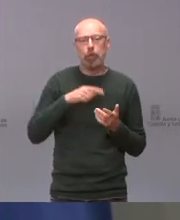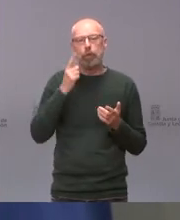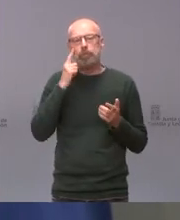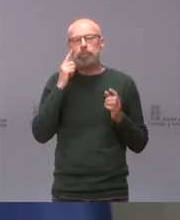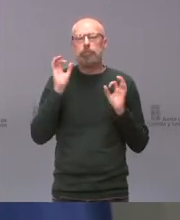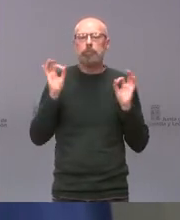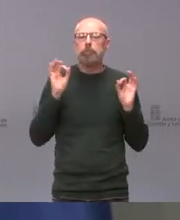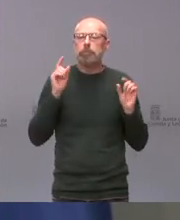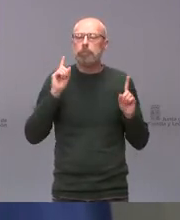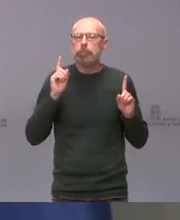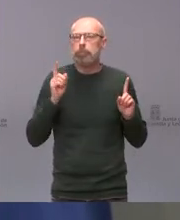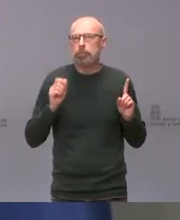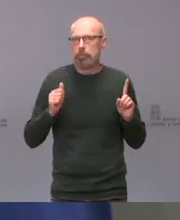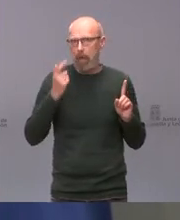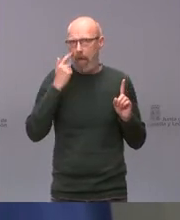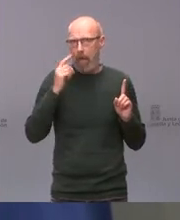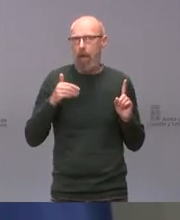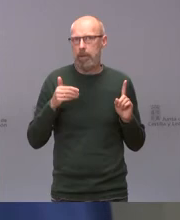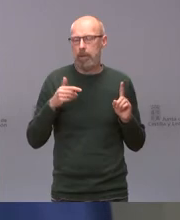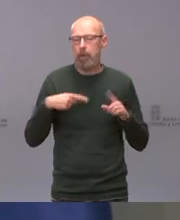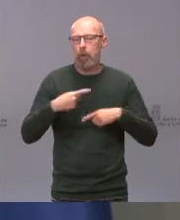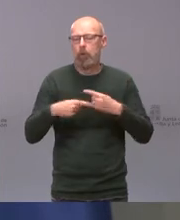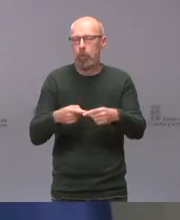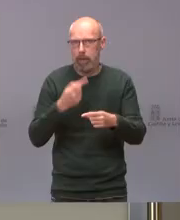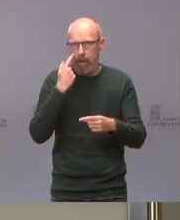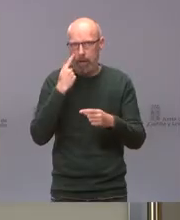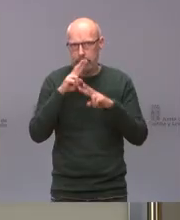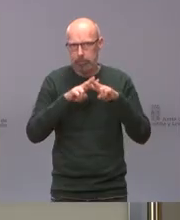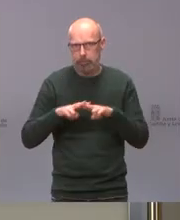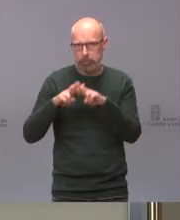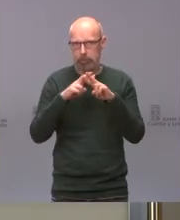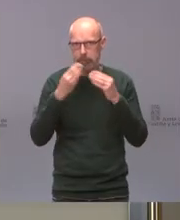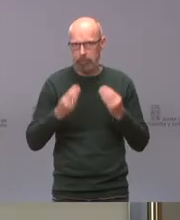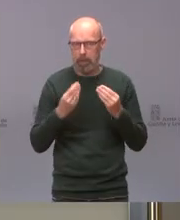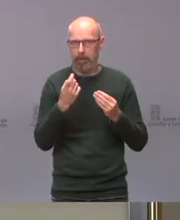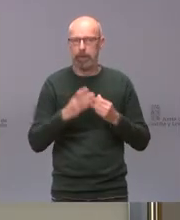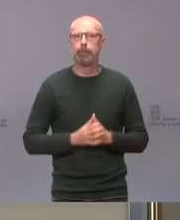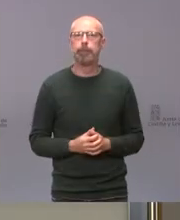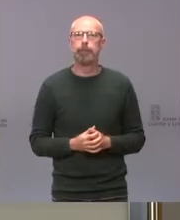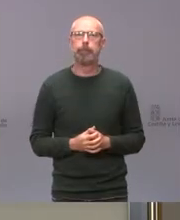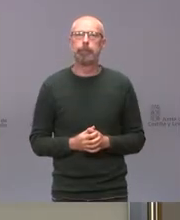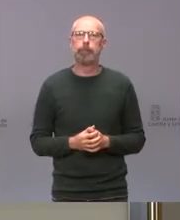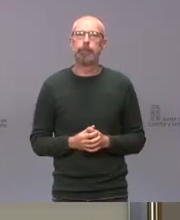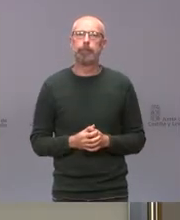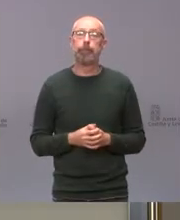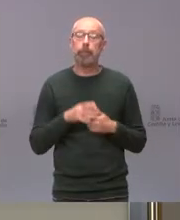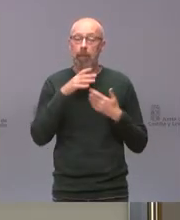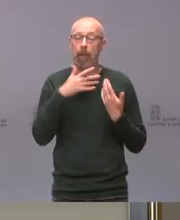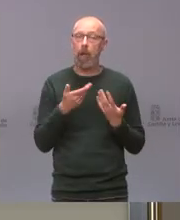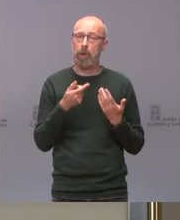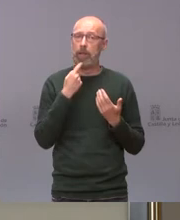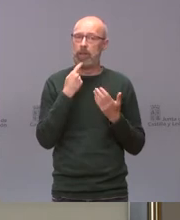impacto tiene en este tramo de población no vacunado. Ahora hablan de nuevas medidas, siempre han defendido